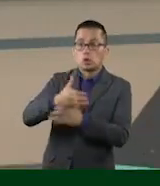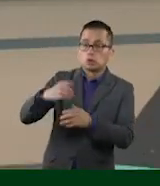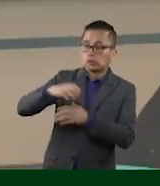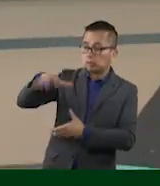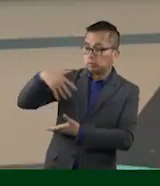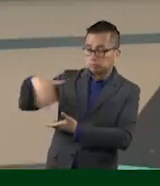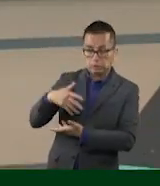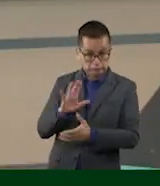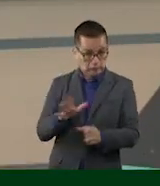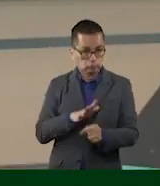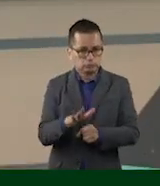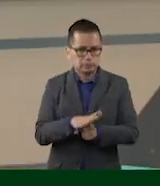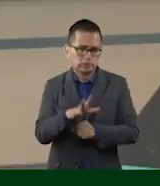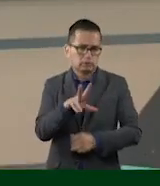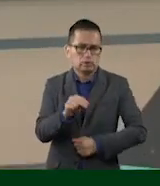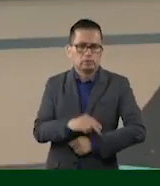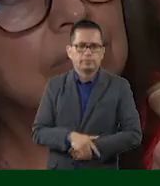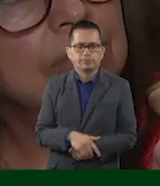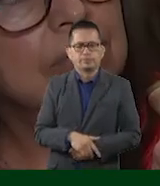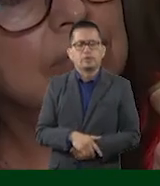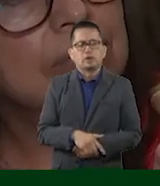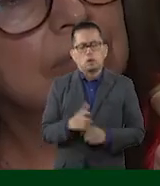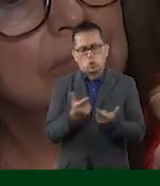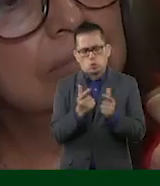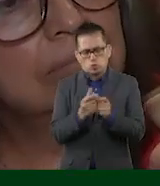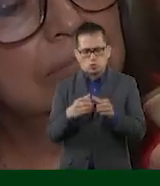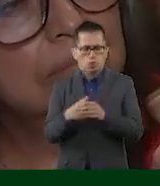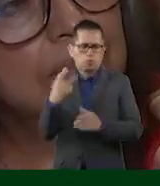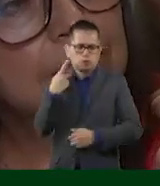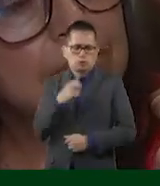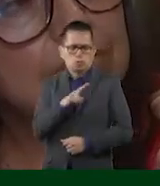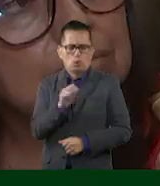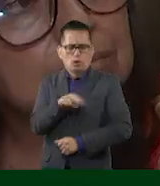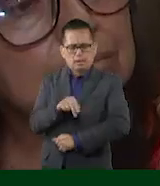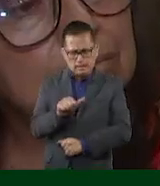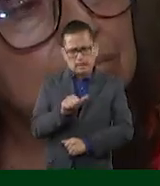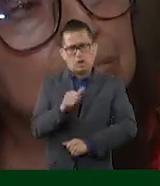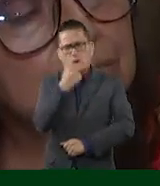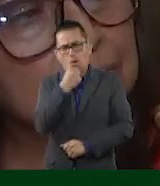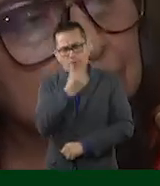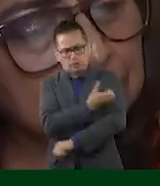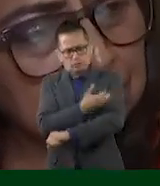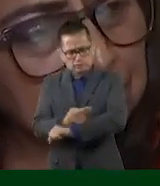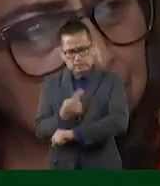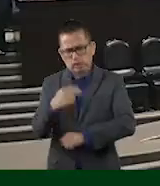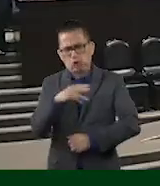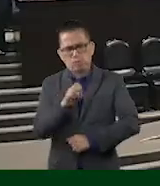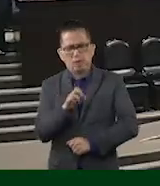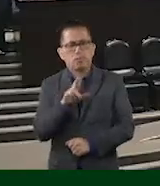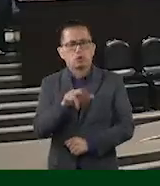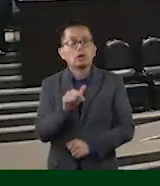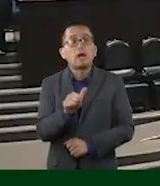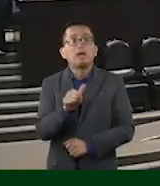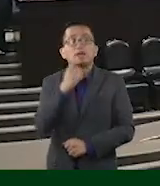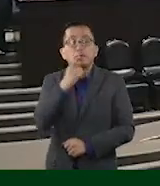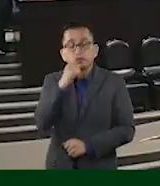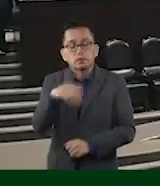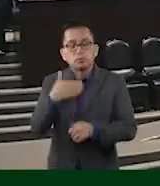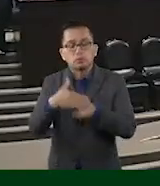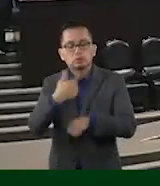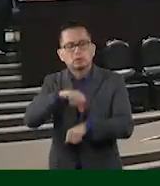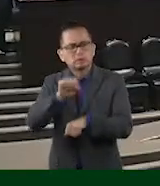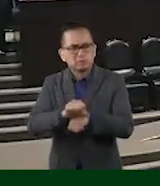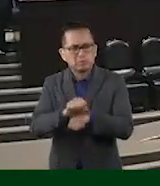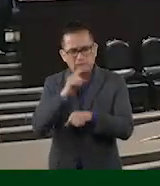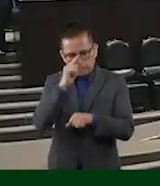El coordinador del Grupo Parlamentario de Morena en la Cámara de Diputados, Ricardo Monreal Ávila, informó que la próxima semana se